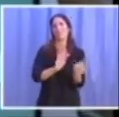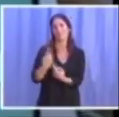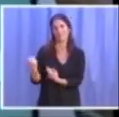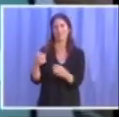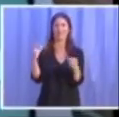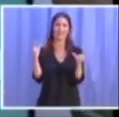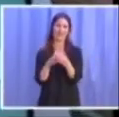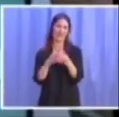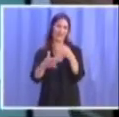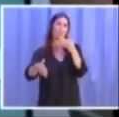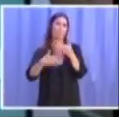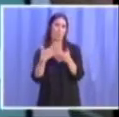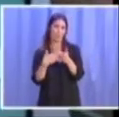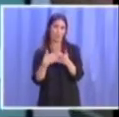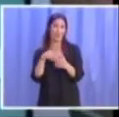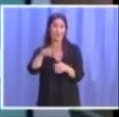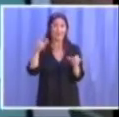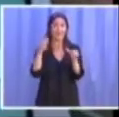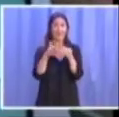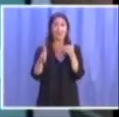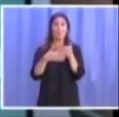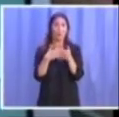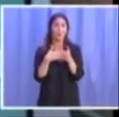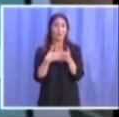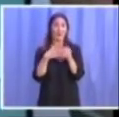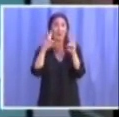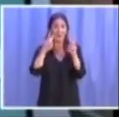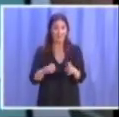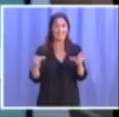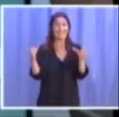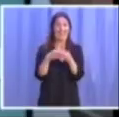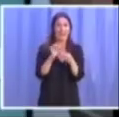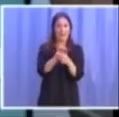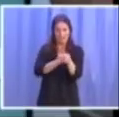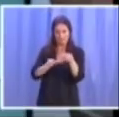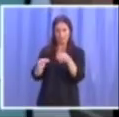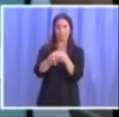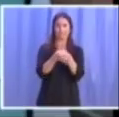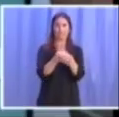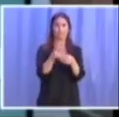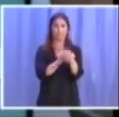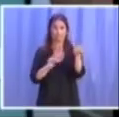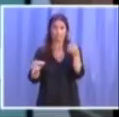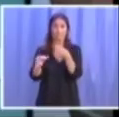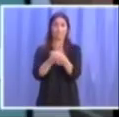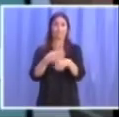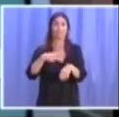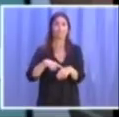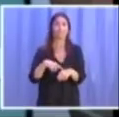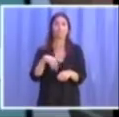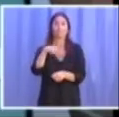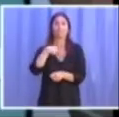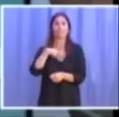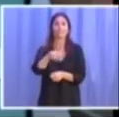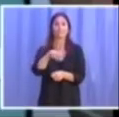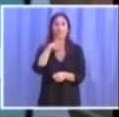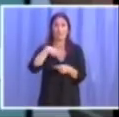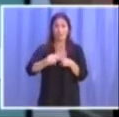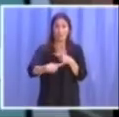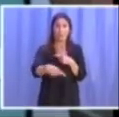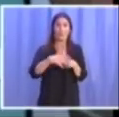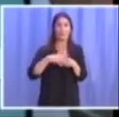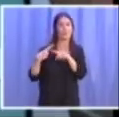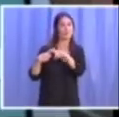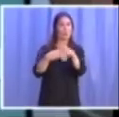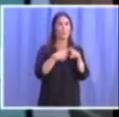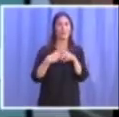una Granada moderna. Y esa Granada moderna es Granada y el área metropolitana, porque ahí hay 500.000 de habitantes que todos los días estamos compartiendo